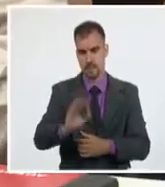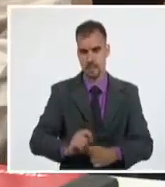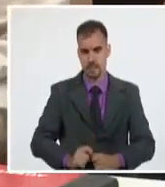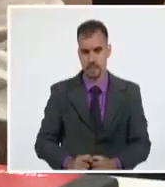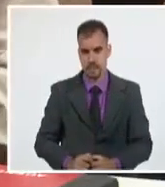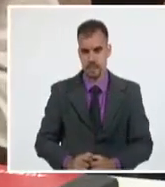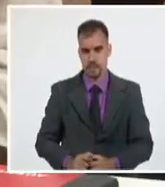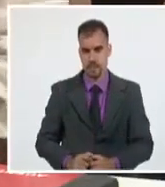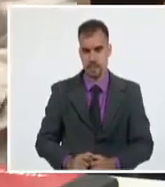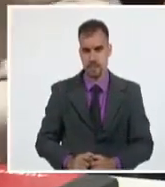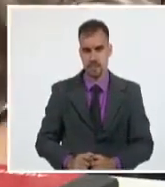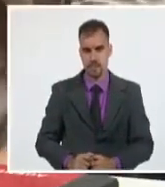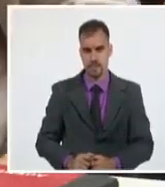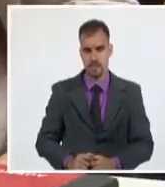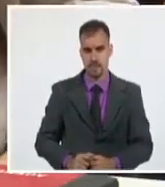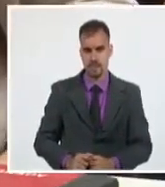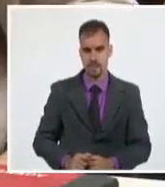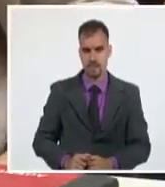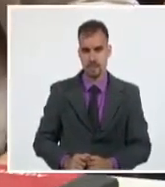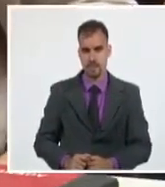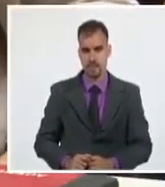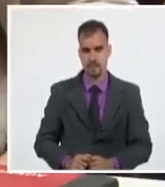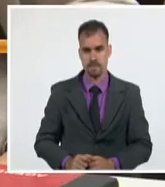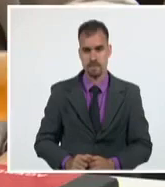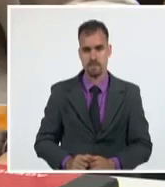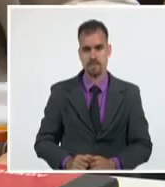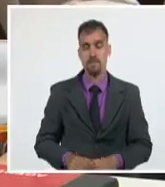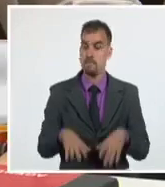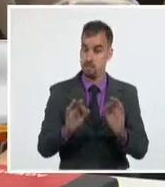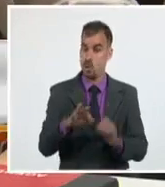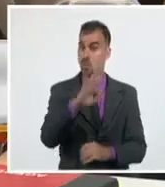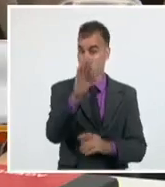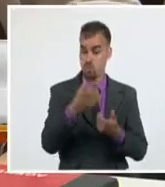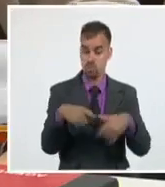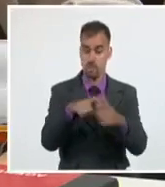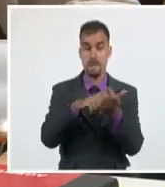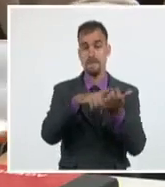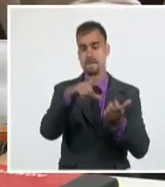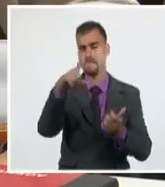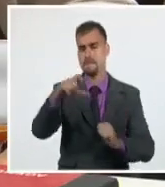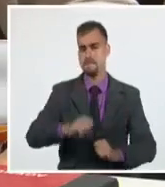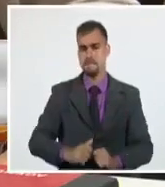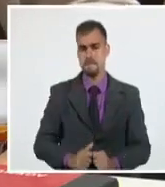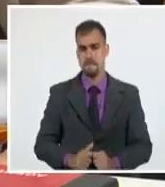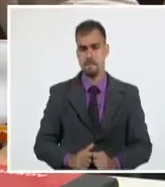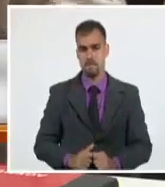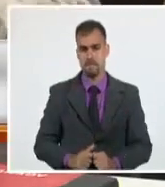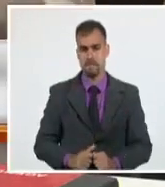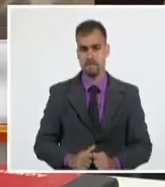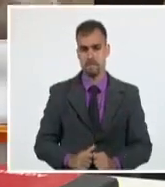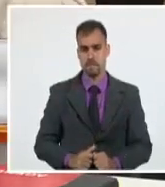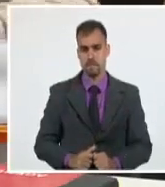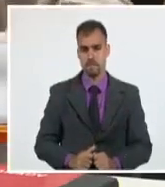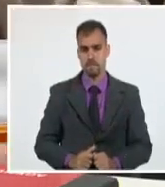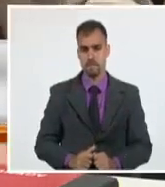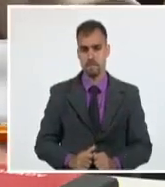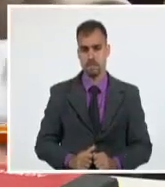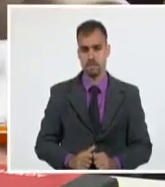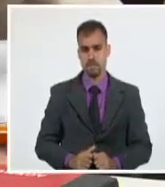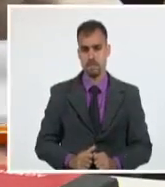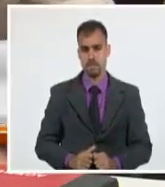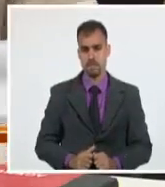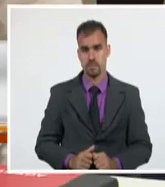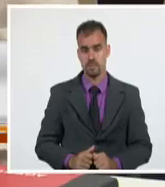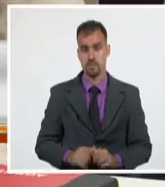nuestro punto de vista, el octavo Congreso del Partido, en los lineamientos, así como el resto